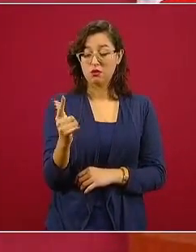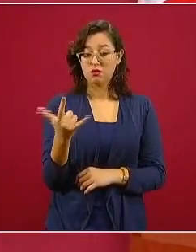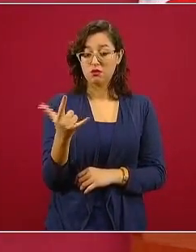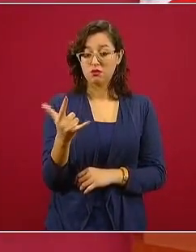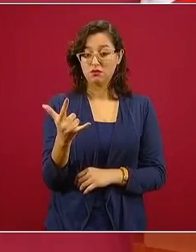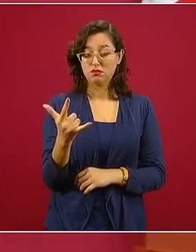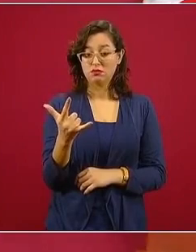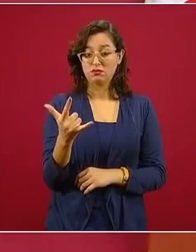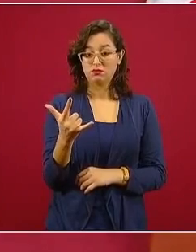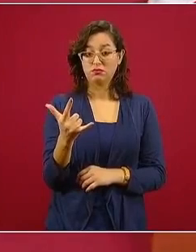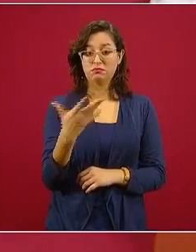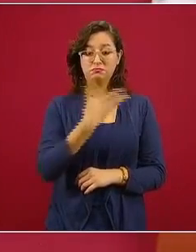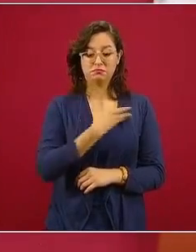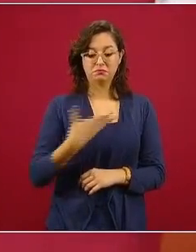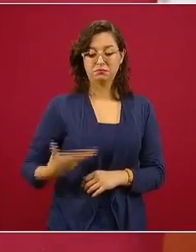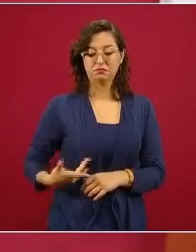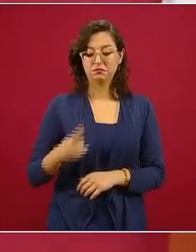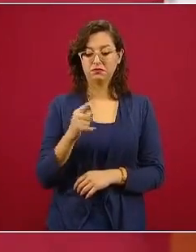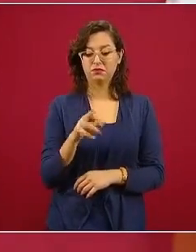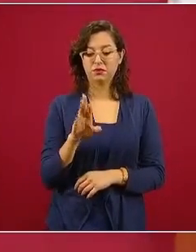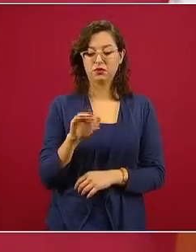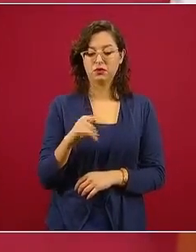la reunión con el presidente Trump.